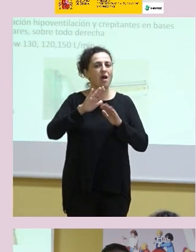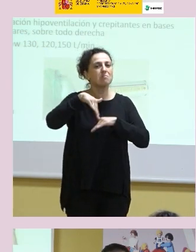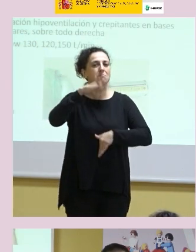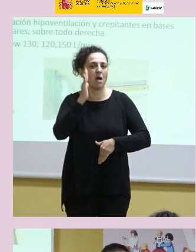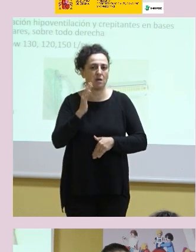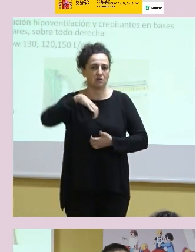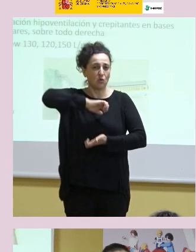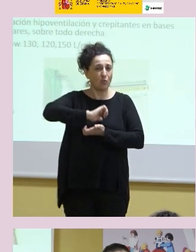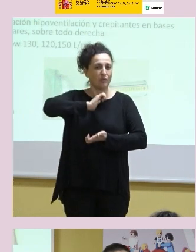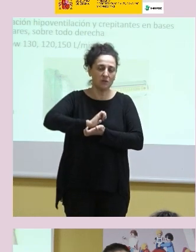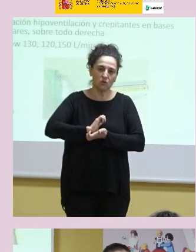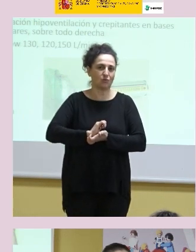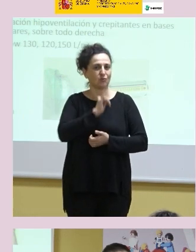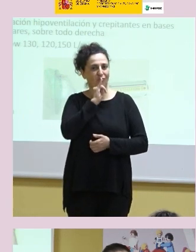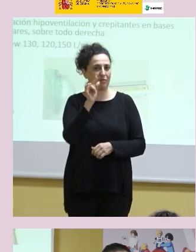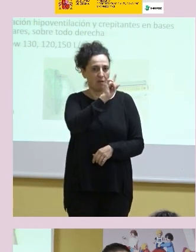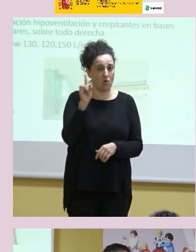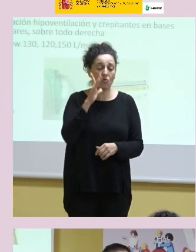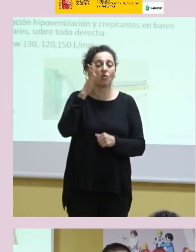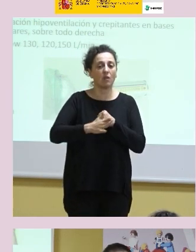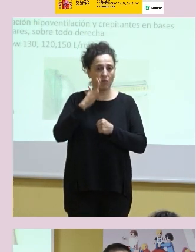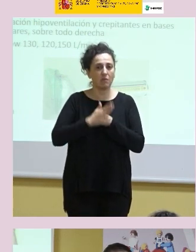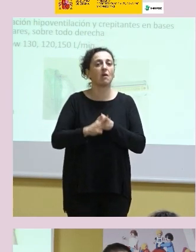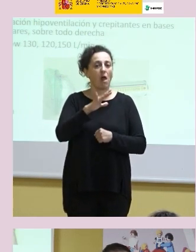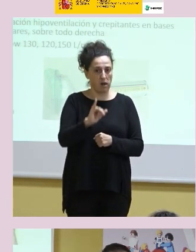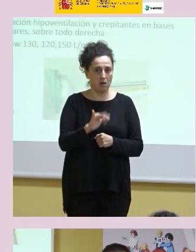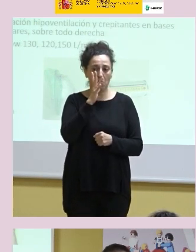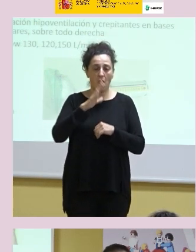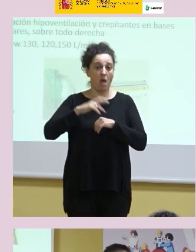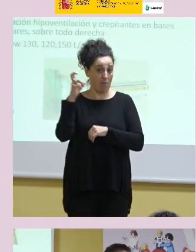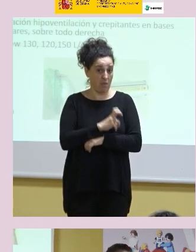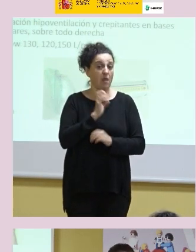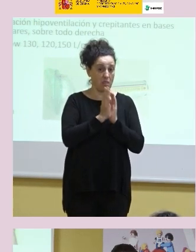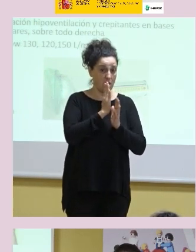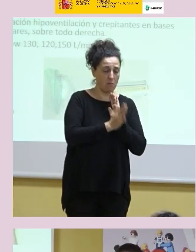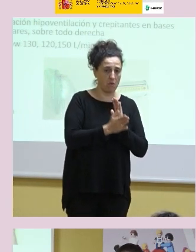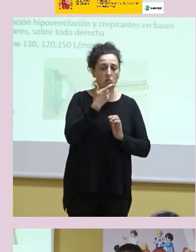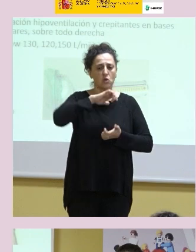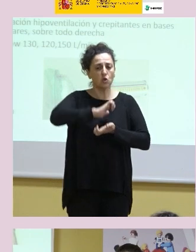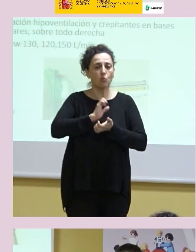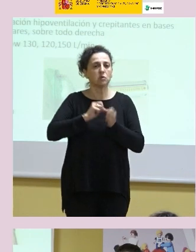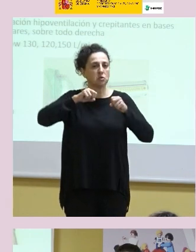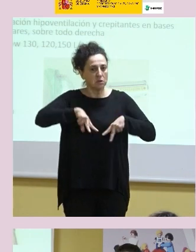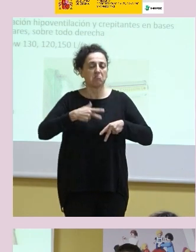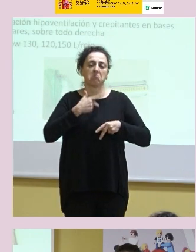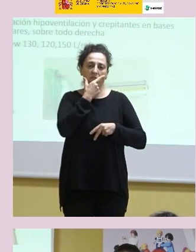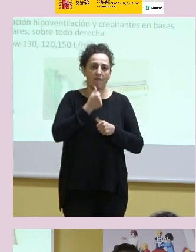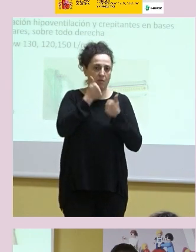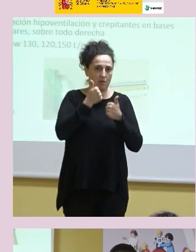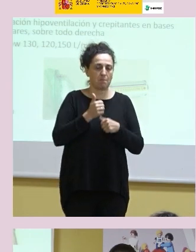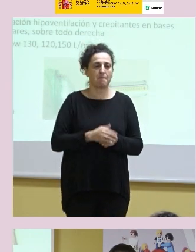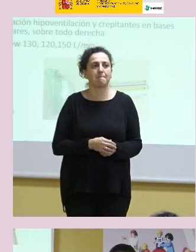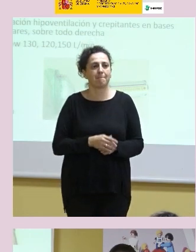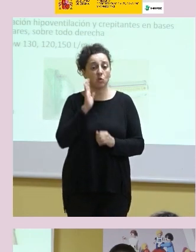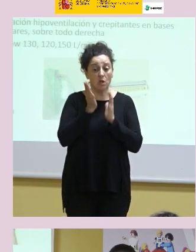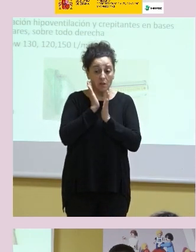portátil permitía, entonces también esa era una limitación incluso para acudir a la terapia. Entonces, bueno, ir